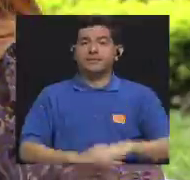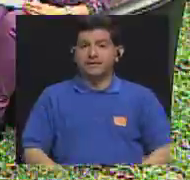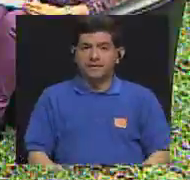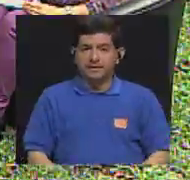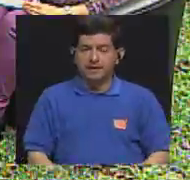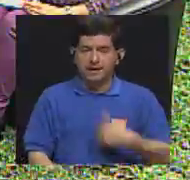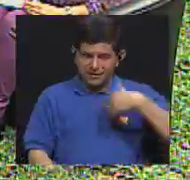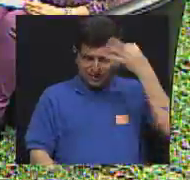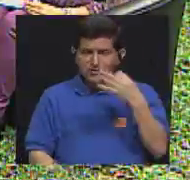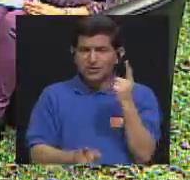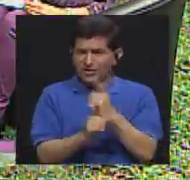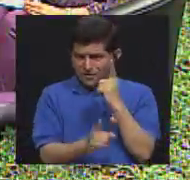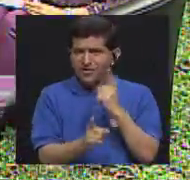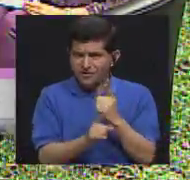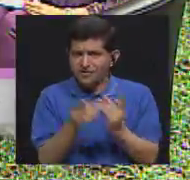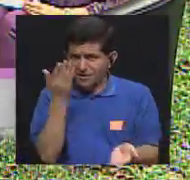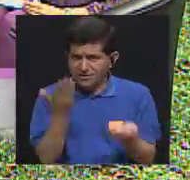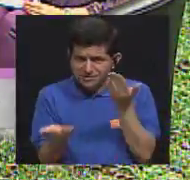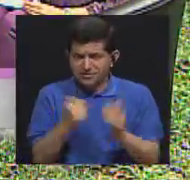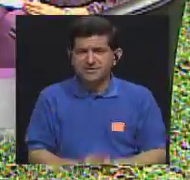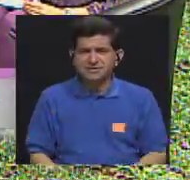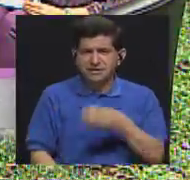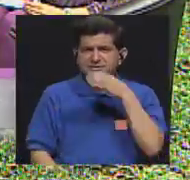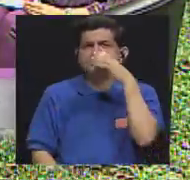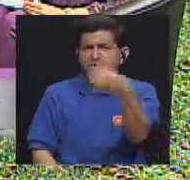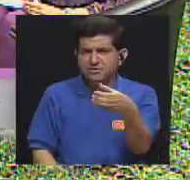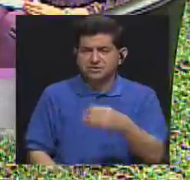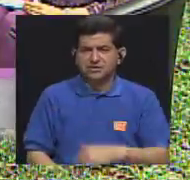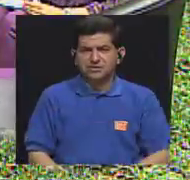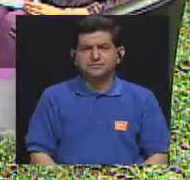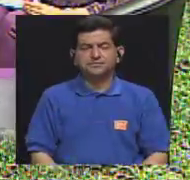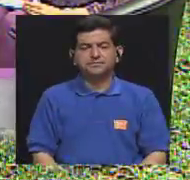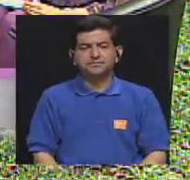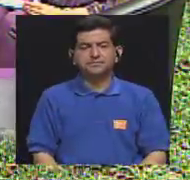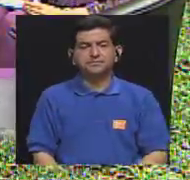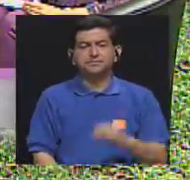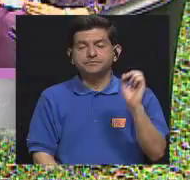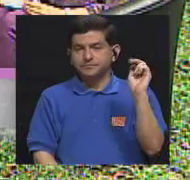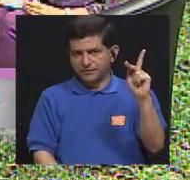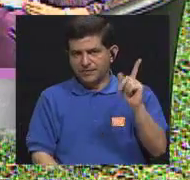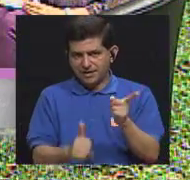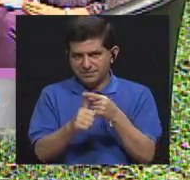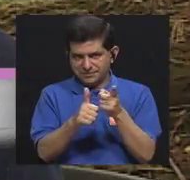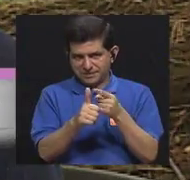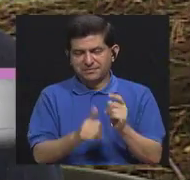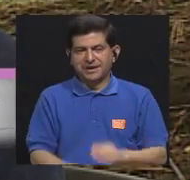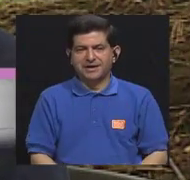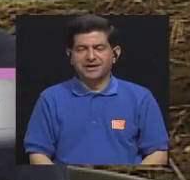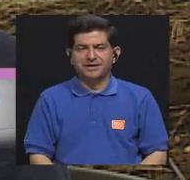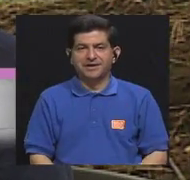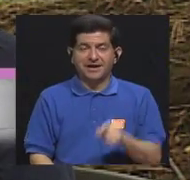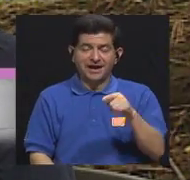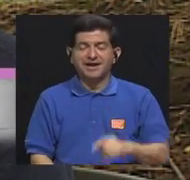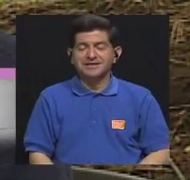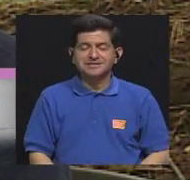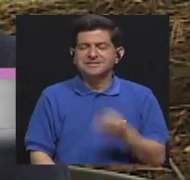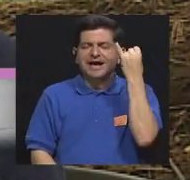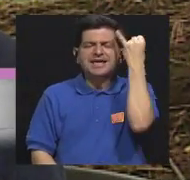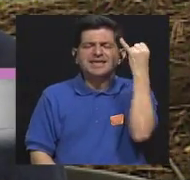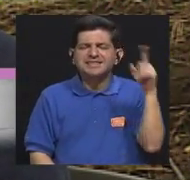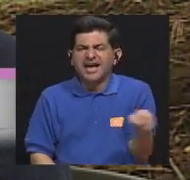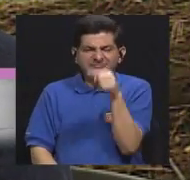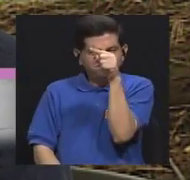¿verdad?, cosas por el estilo, que me parece oportuno entonces como una recomendación en ese sentido. Ok, empecemos por sacarnos el